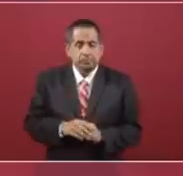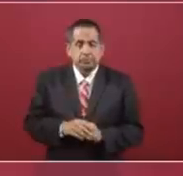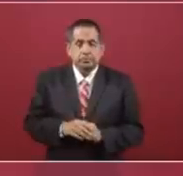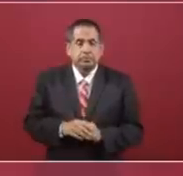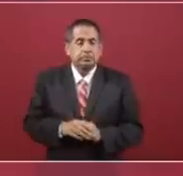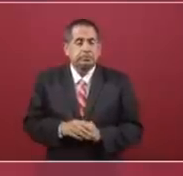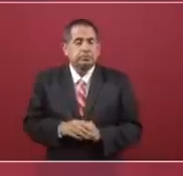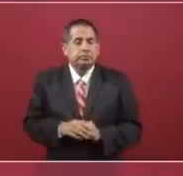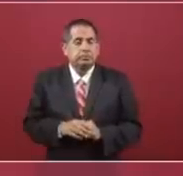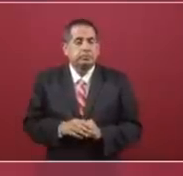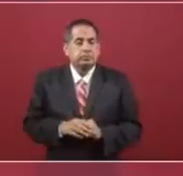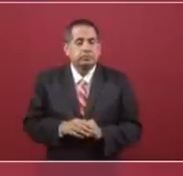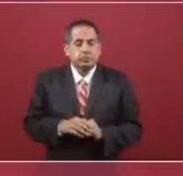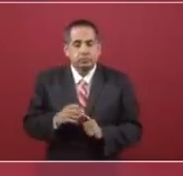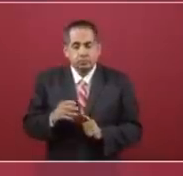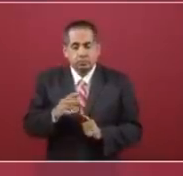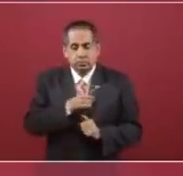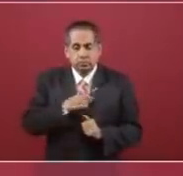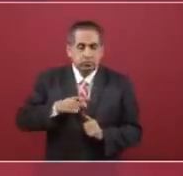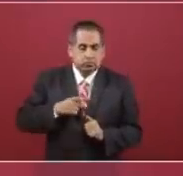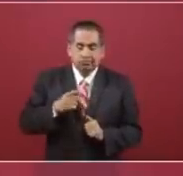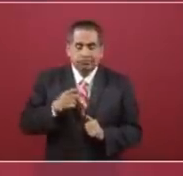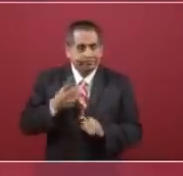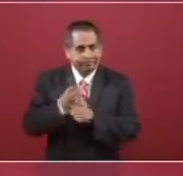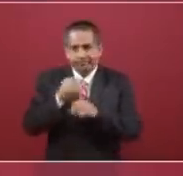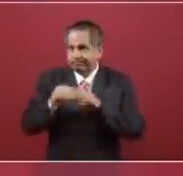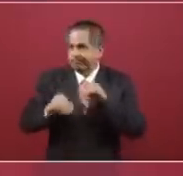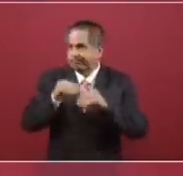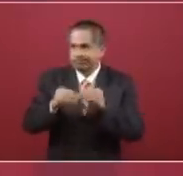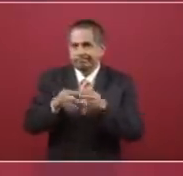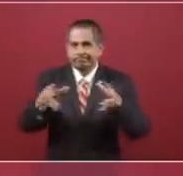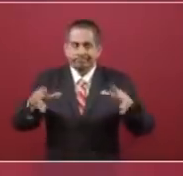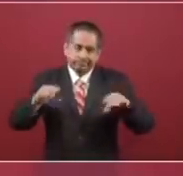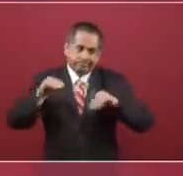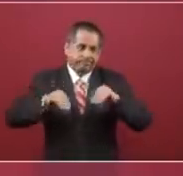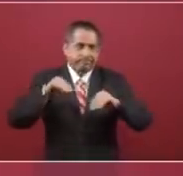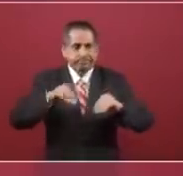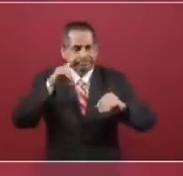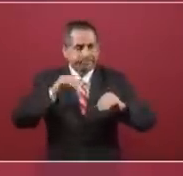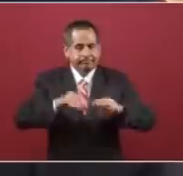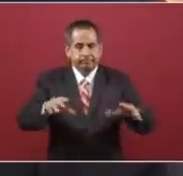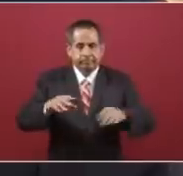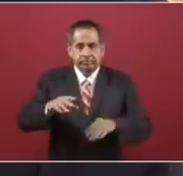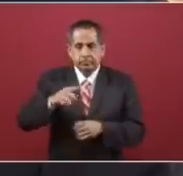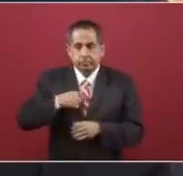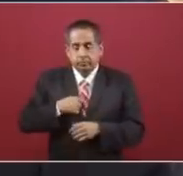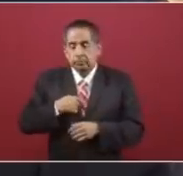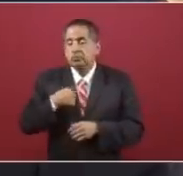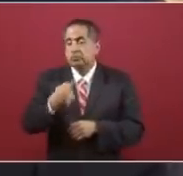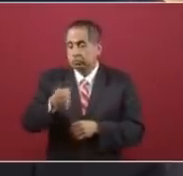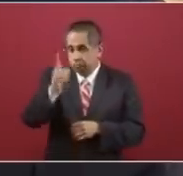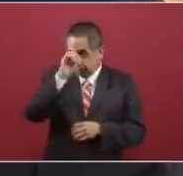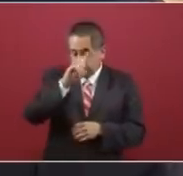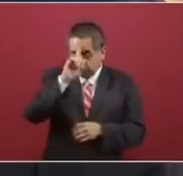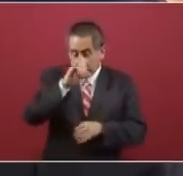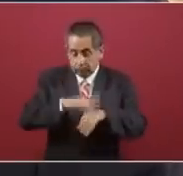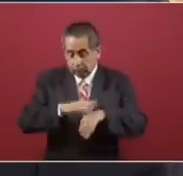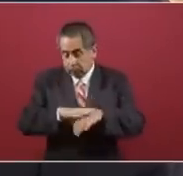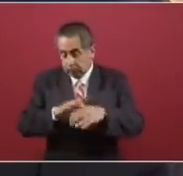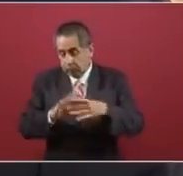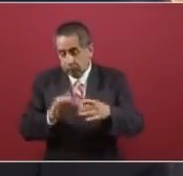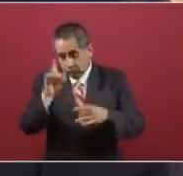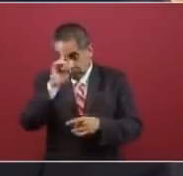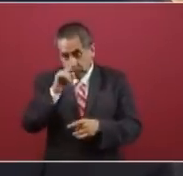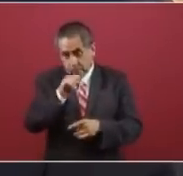este tenemos que tener capacidad para eso yo les estoy recomendando mucho